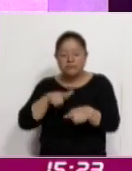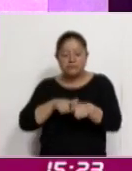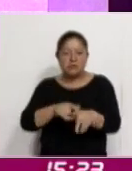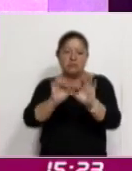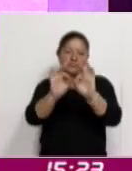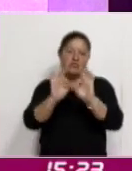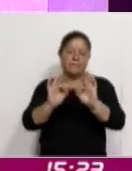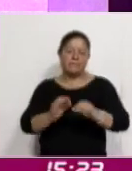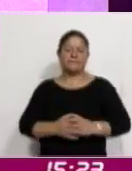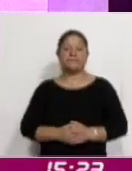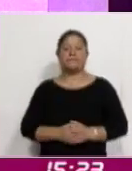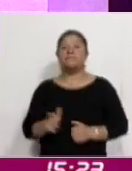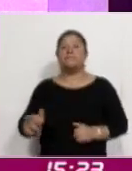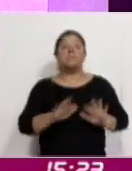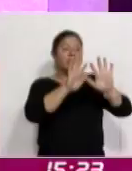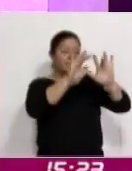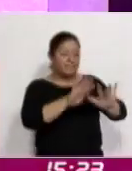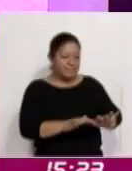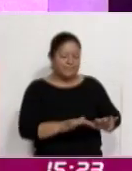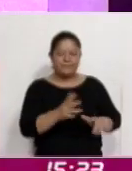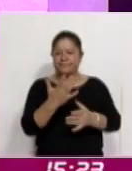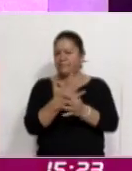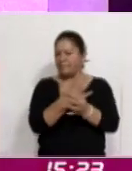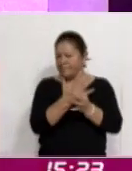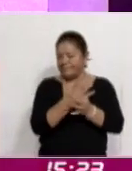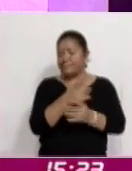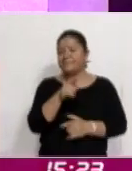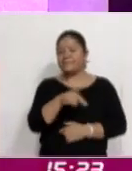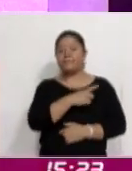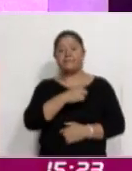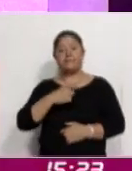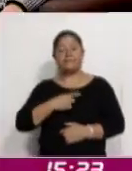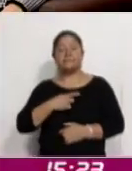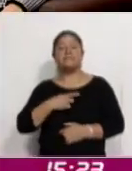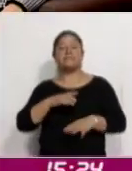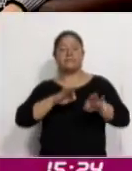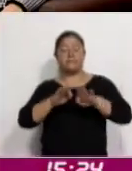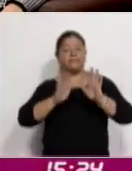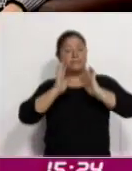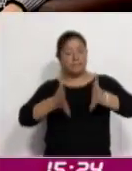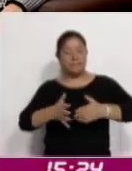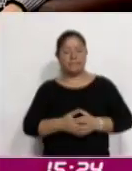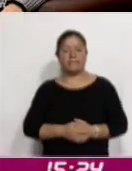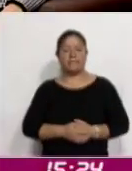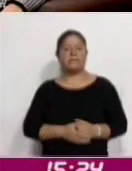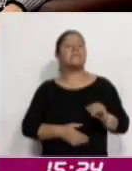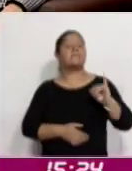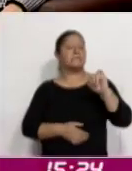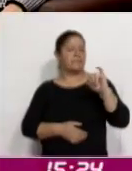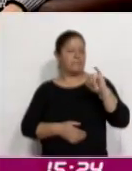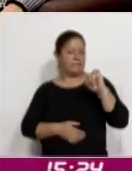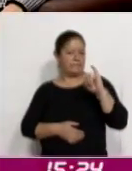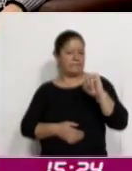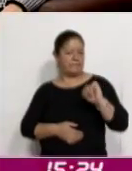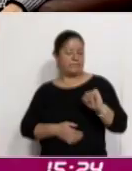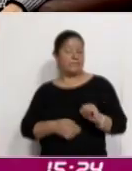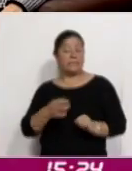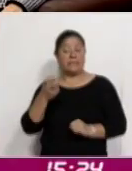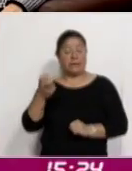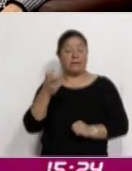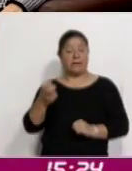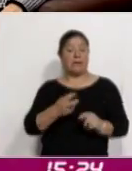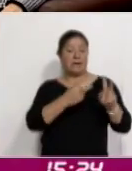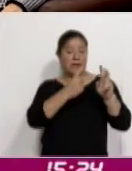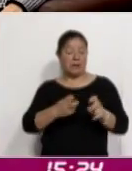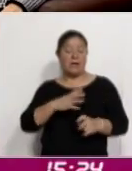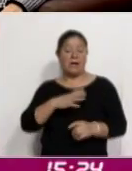convocatoria señalaba que esta herramienta o esta plataforma debería estar en funciones. Sí, sí. Esta plataforma la